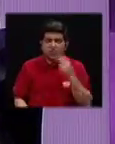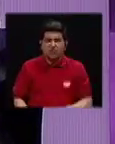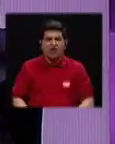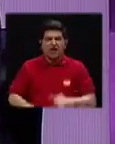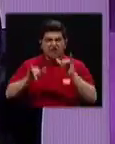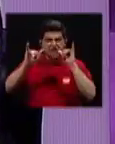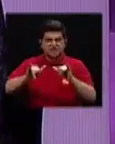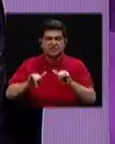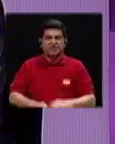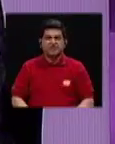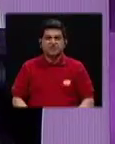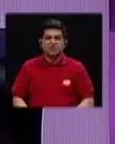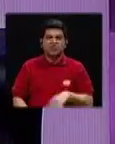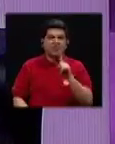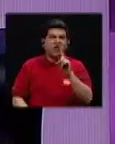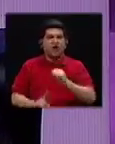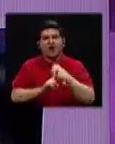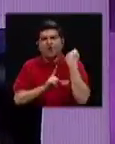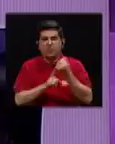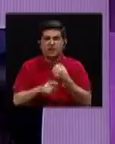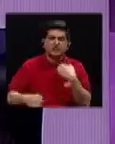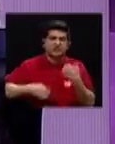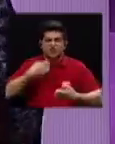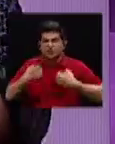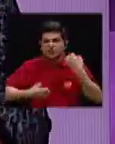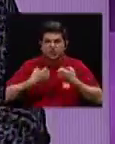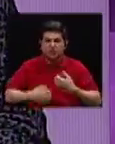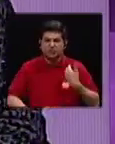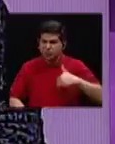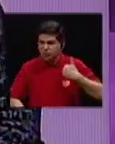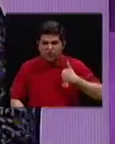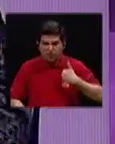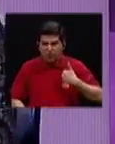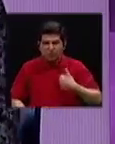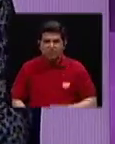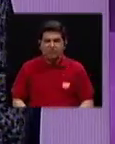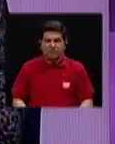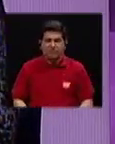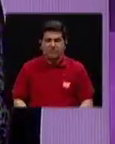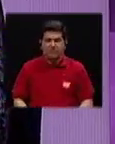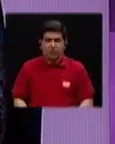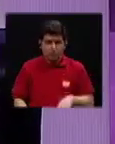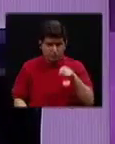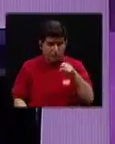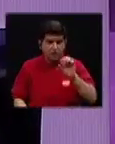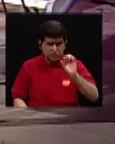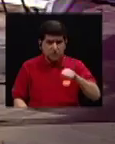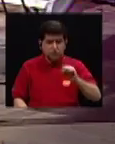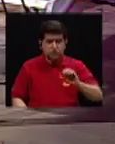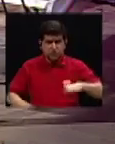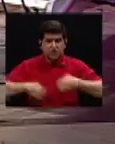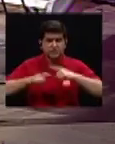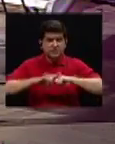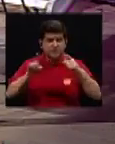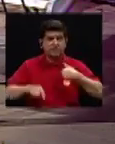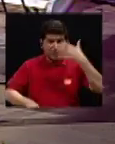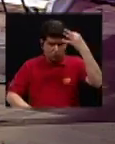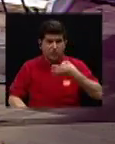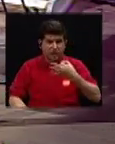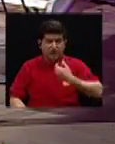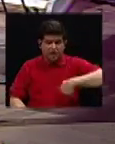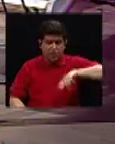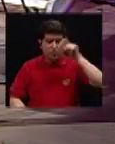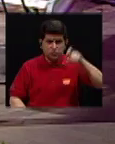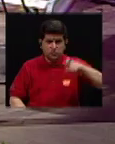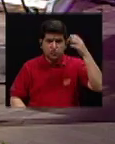a un ímpetu emotivo de los hombres no es que no exista ese ímpetu emotivo pero yo creo que tenemos que entender